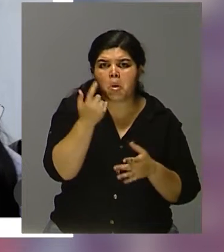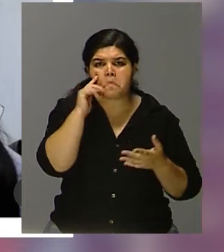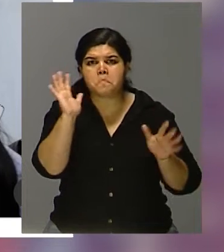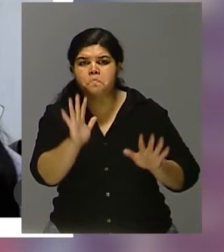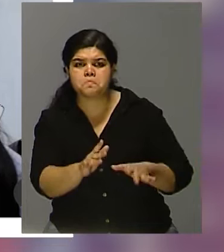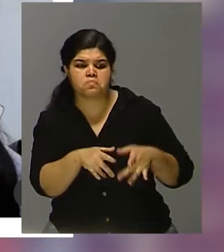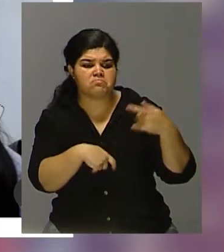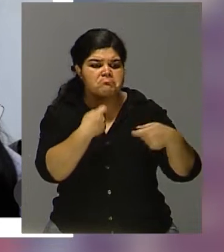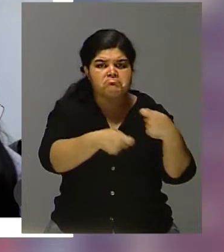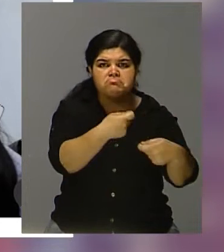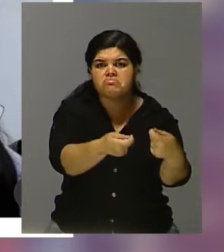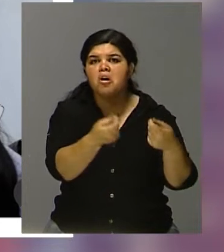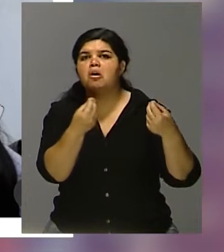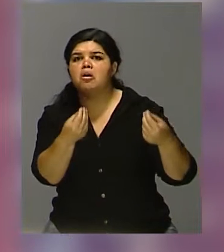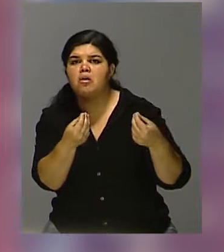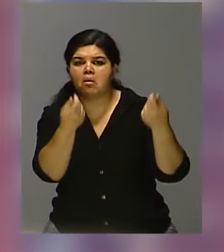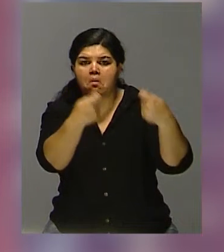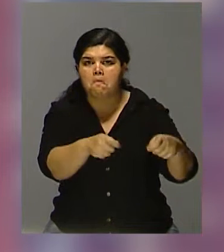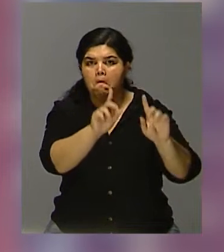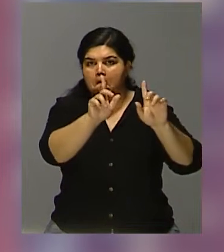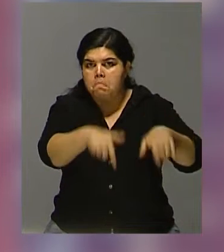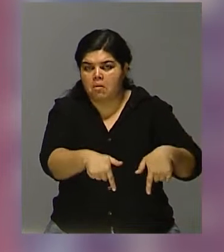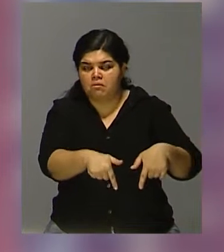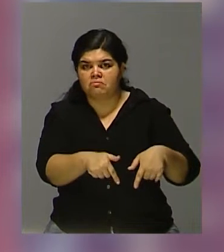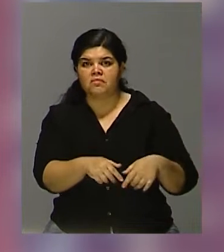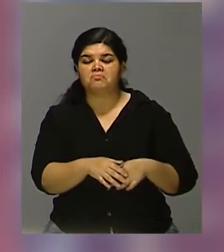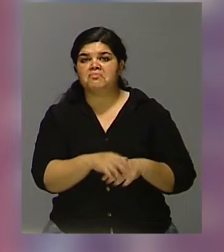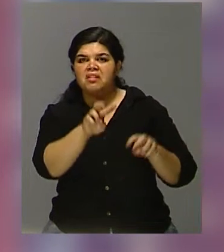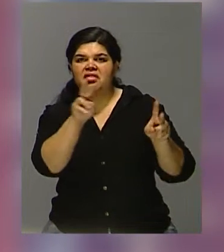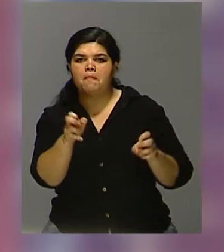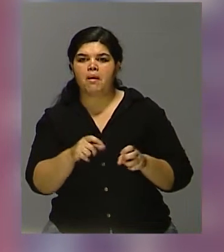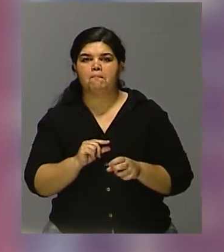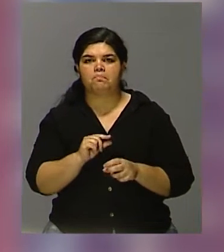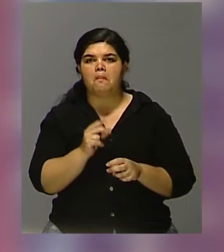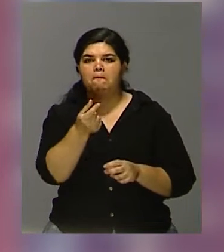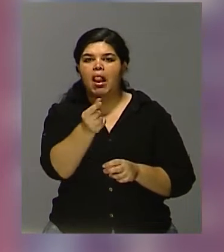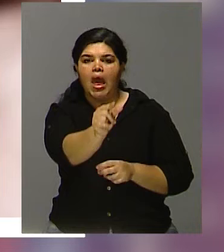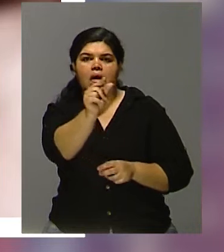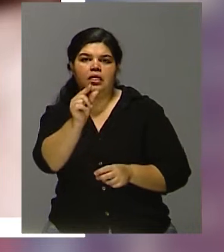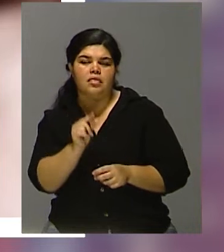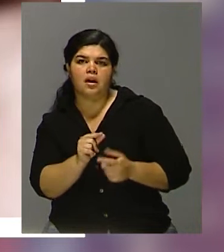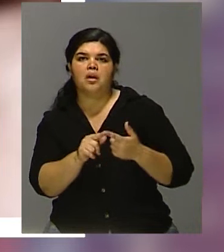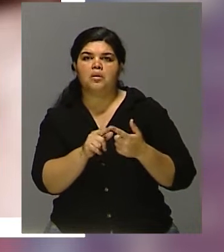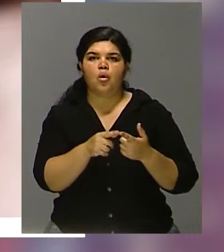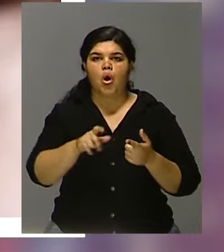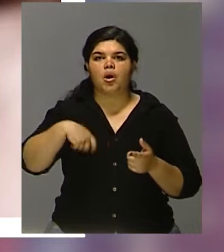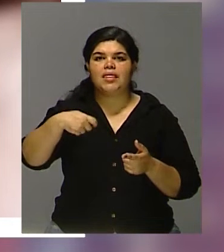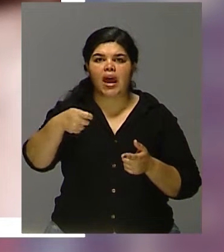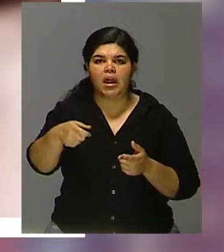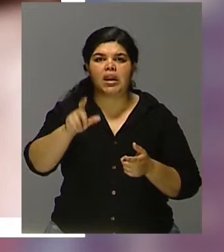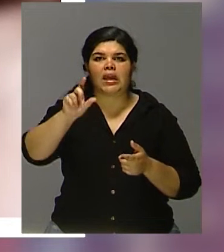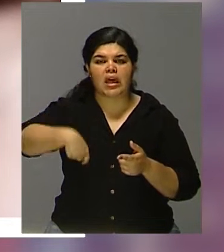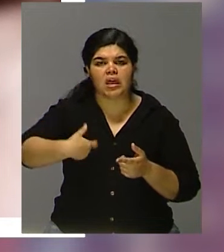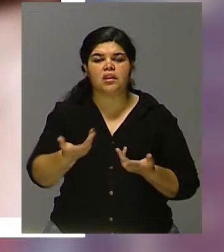bien informado acerca de, por ejemplo, simplemente tomar un crédito, tener una tarjeta de crédito, iniciar